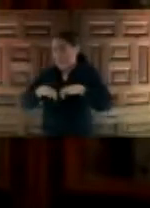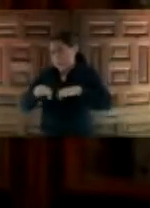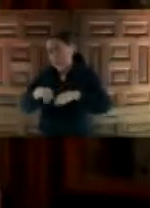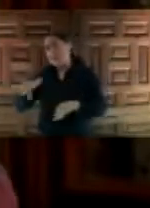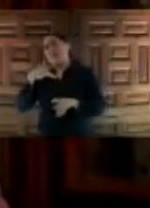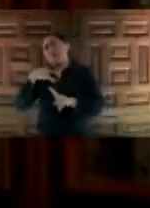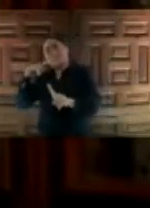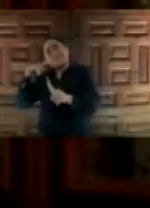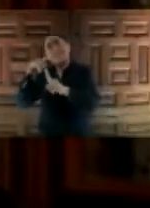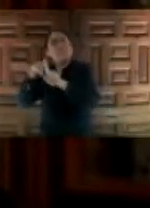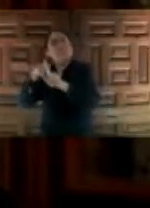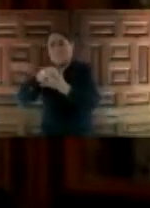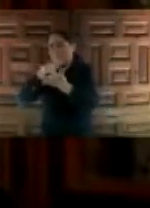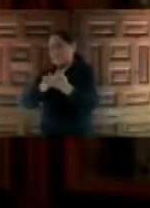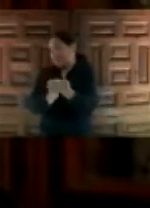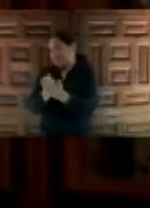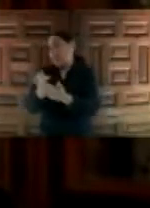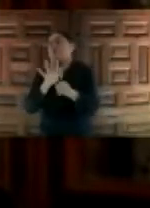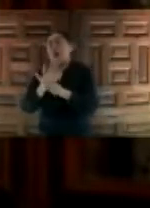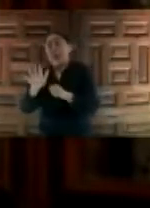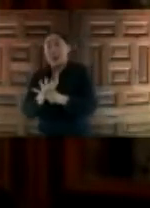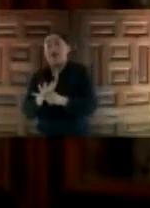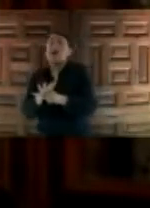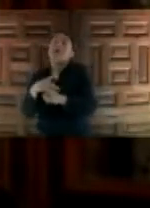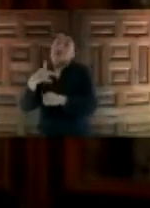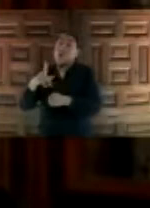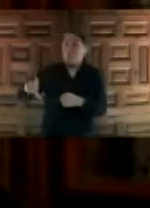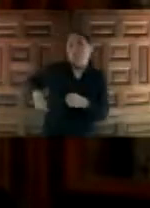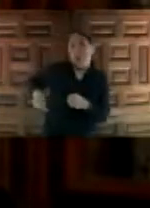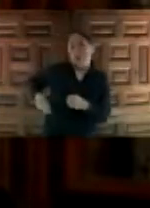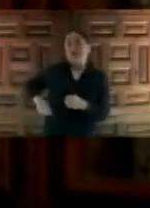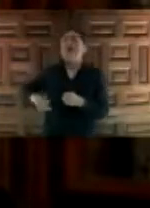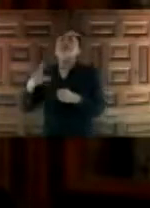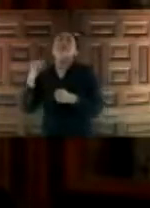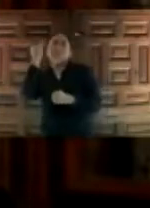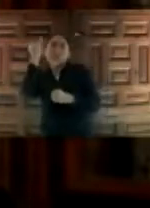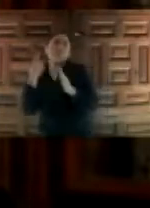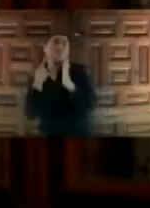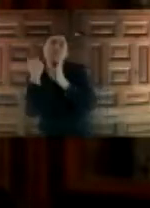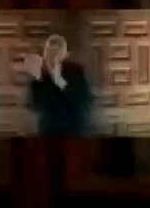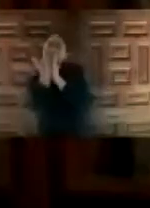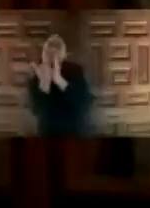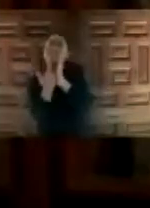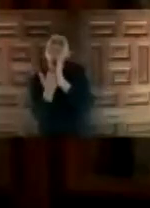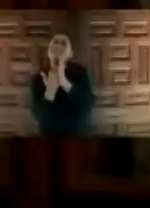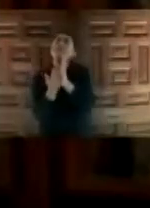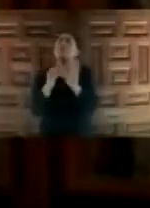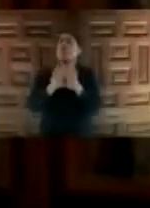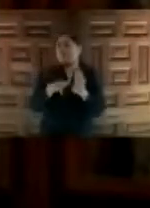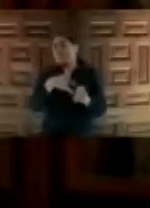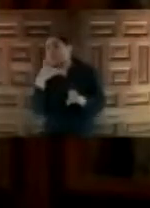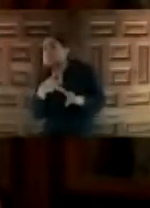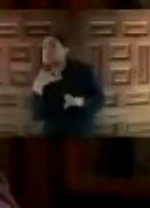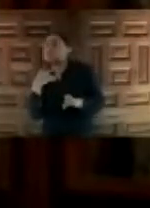tienen objetivos claramente estipulados. Y si es pública, política pública, implica procesos de deliberación sobre